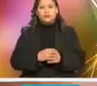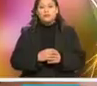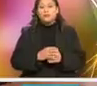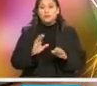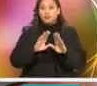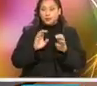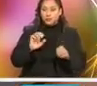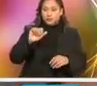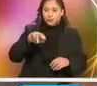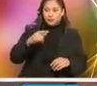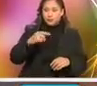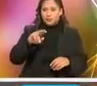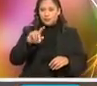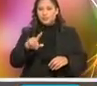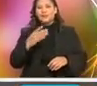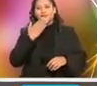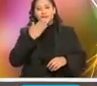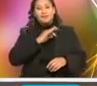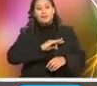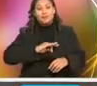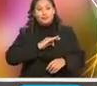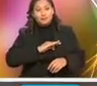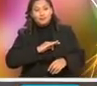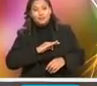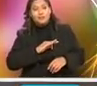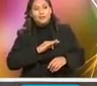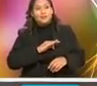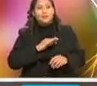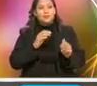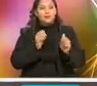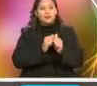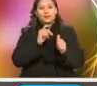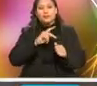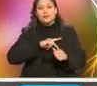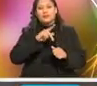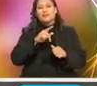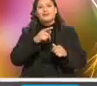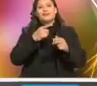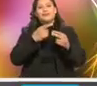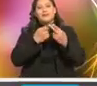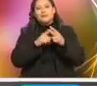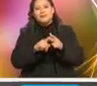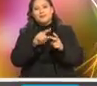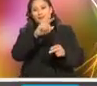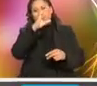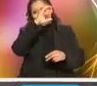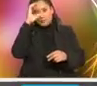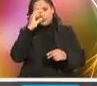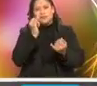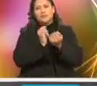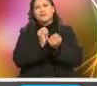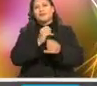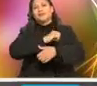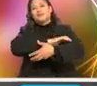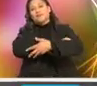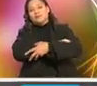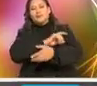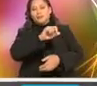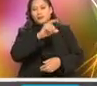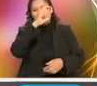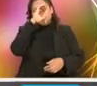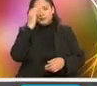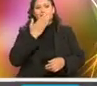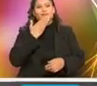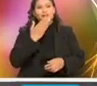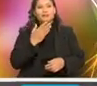¿Cómo está Ángel de esa? Soy bien feliz con mi soundtrack. Muy bien, ¿ustedes? Con el soundtrack. Oye, esa fotito también, ¿no? Sí, bueno, esa foto,